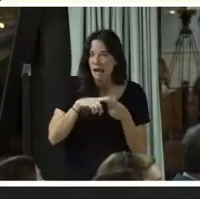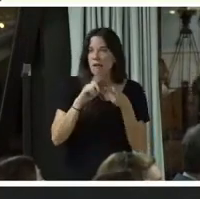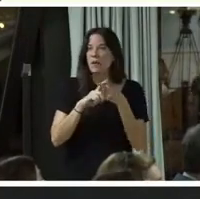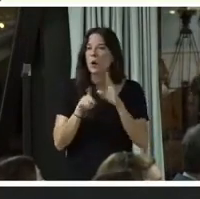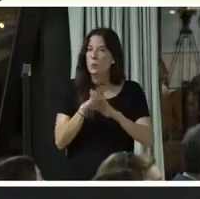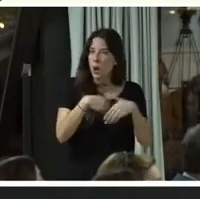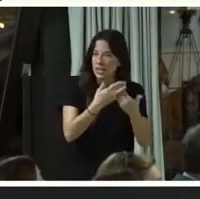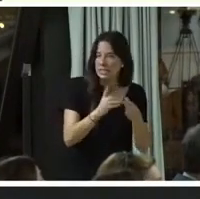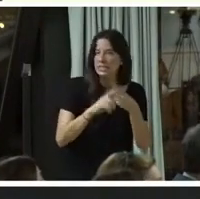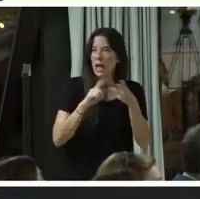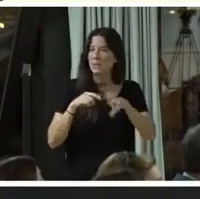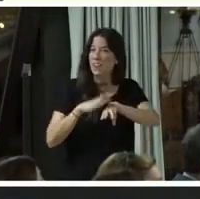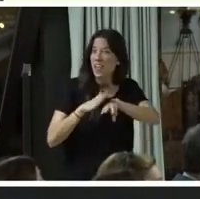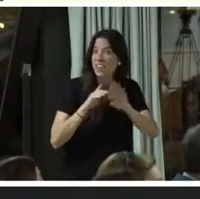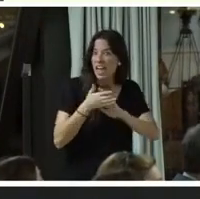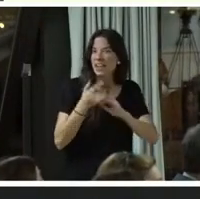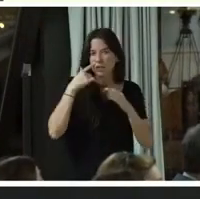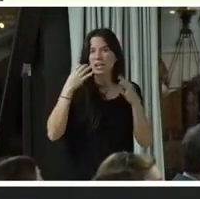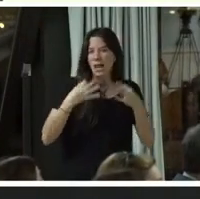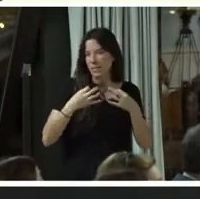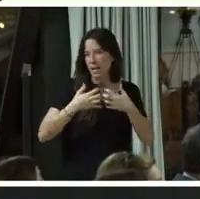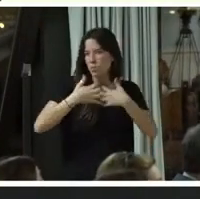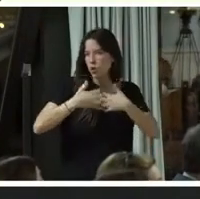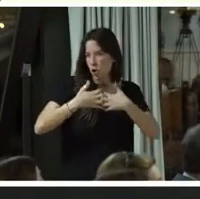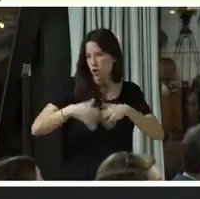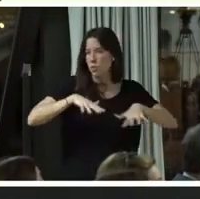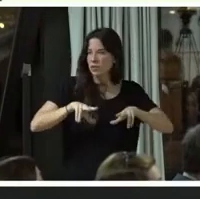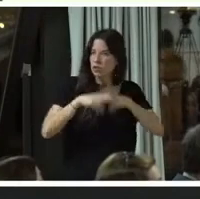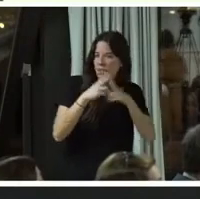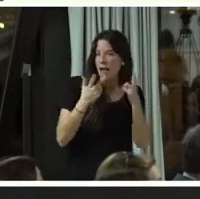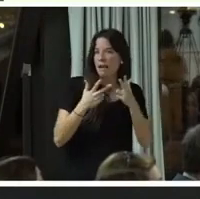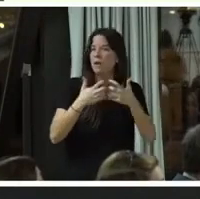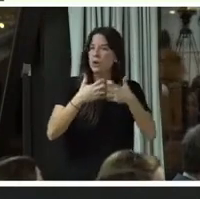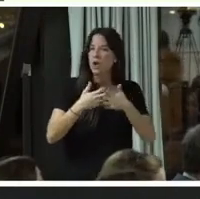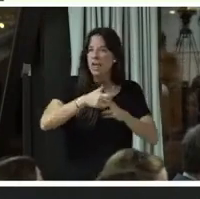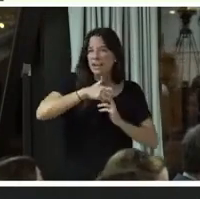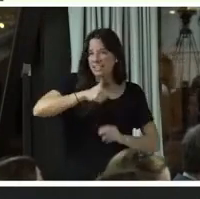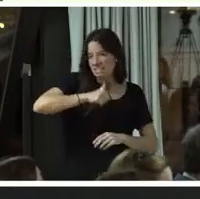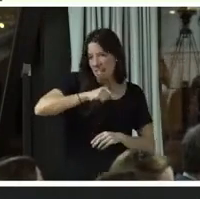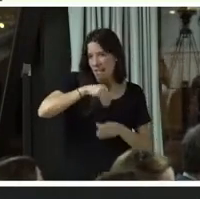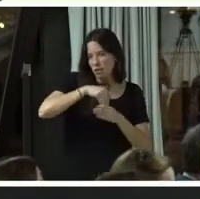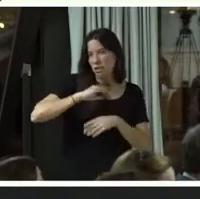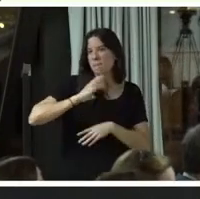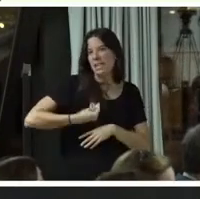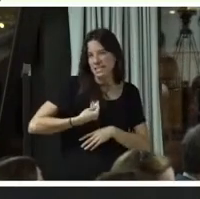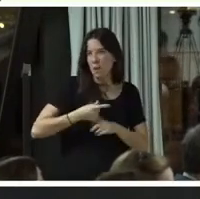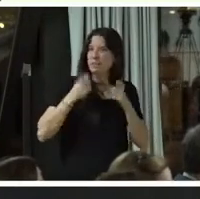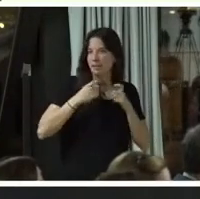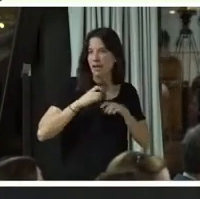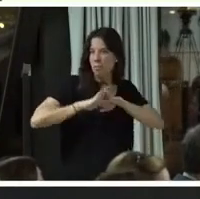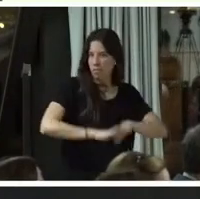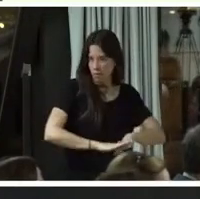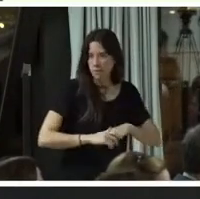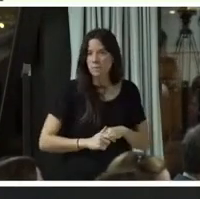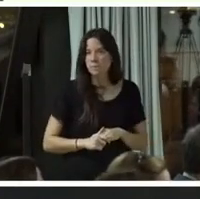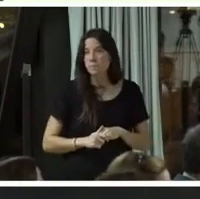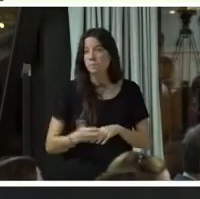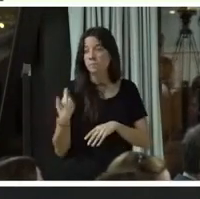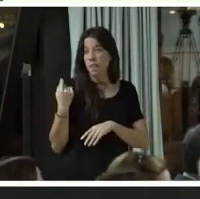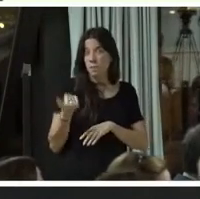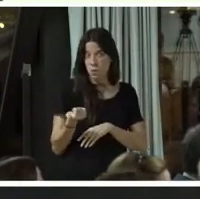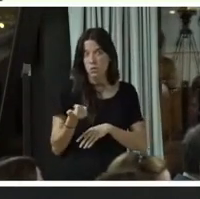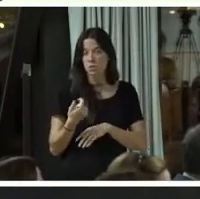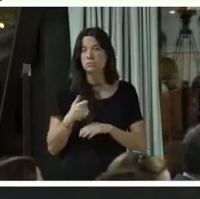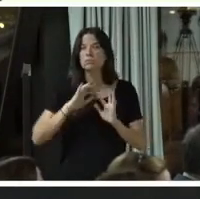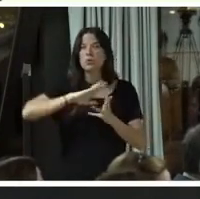el el verdadero motor de de del movimiento social de resistencia en en Palestina eh Hace unos días salía un